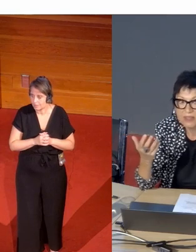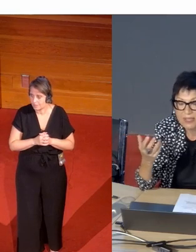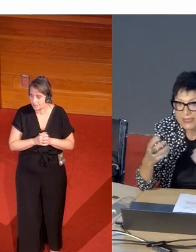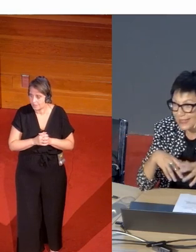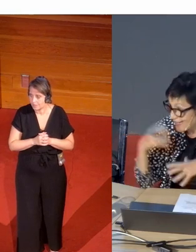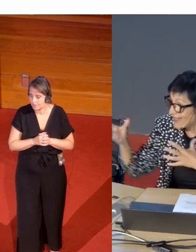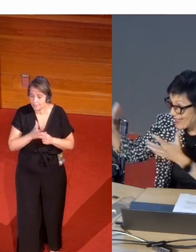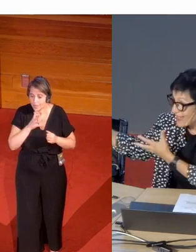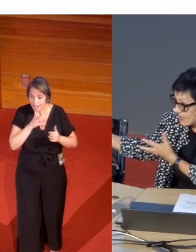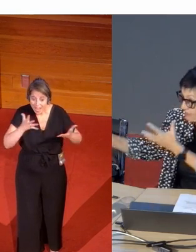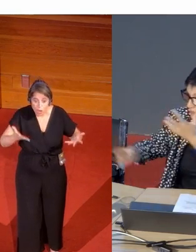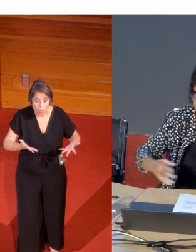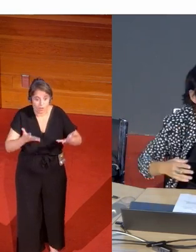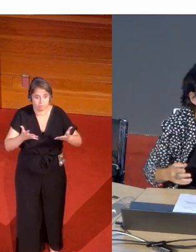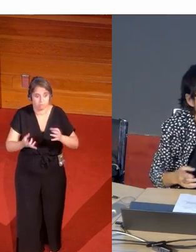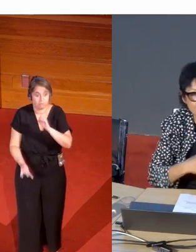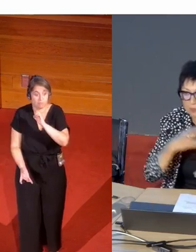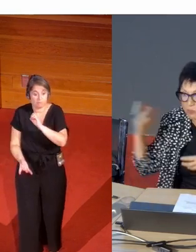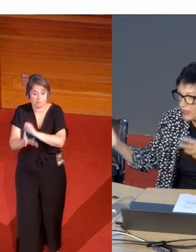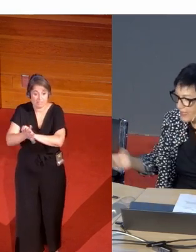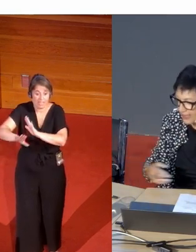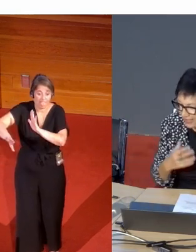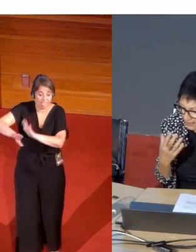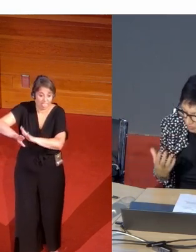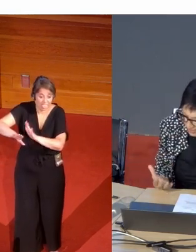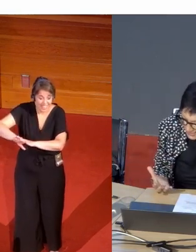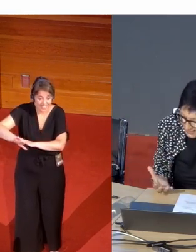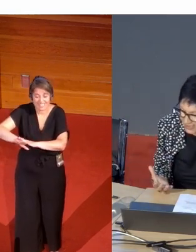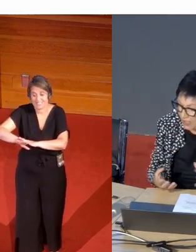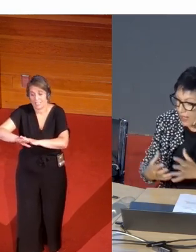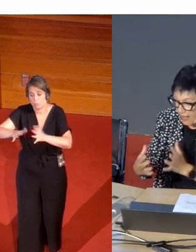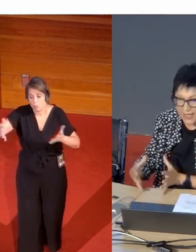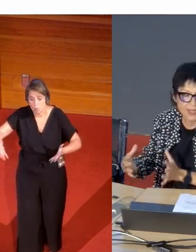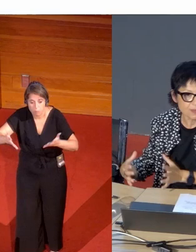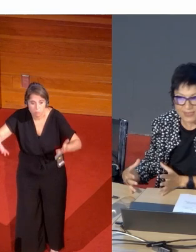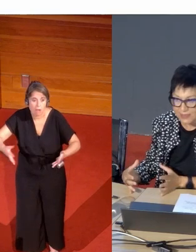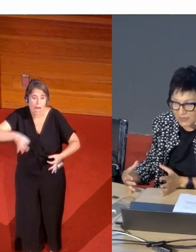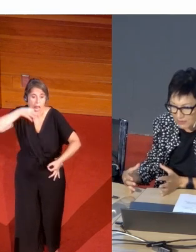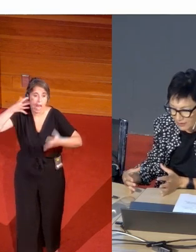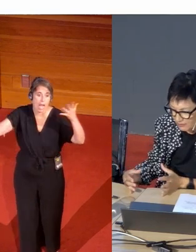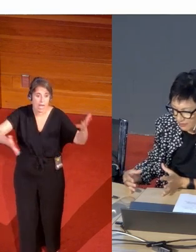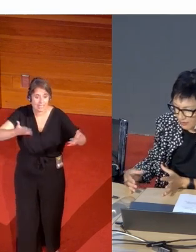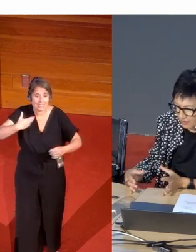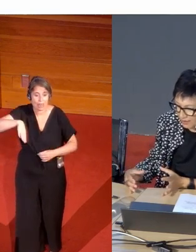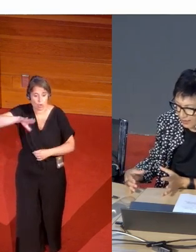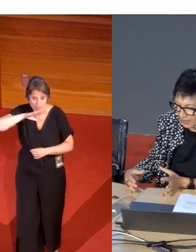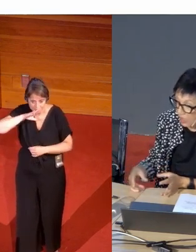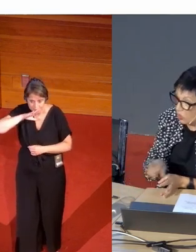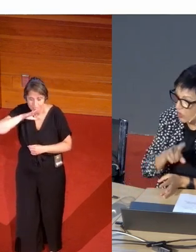auge de esas derechas radicales populistas nacionalistas hay evidentemente